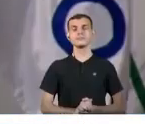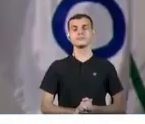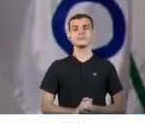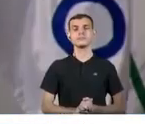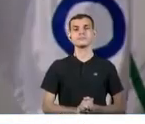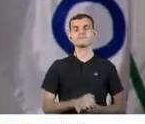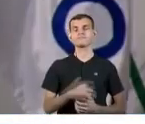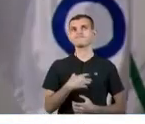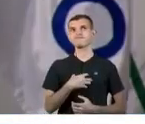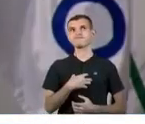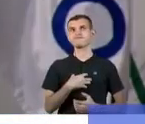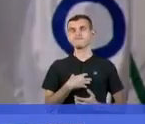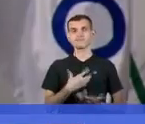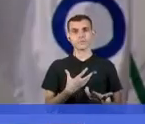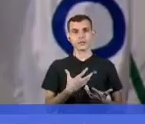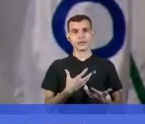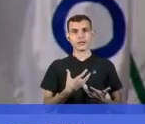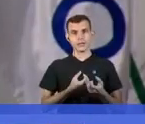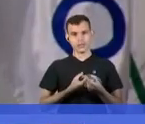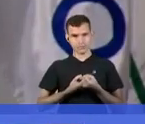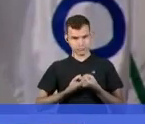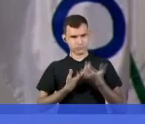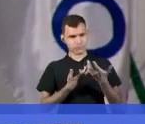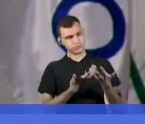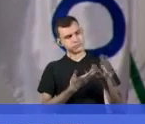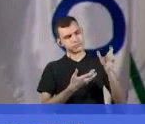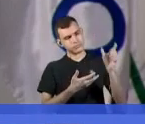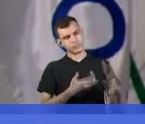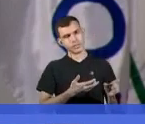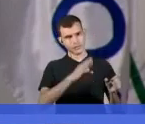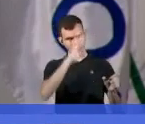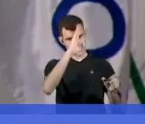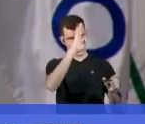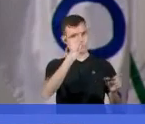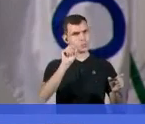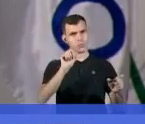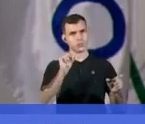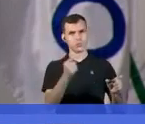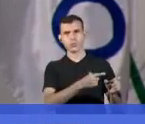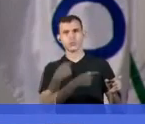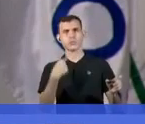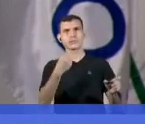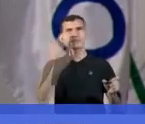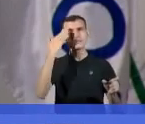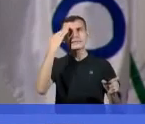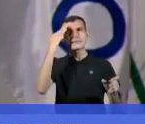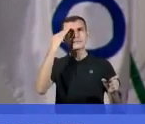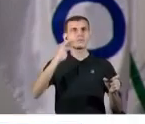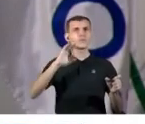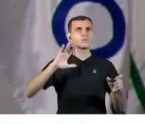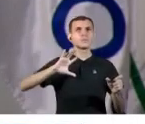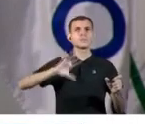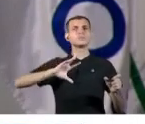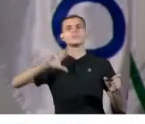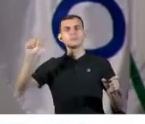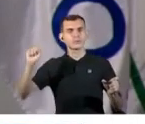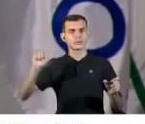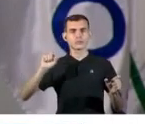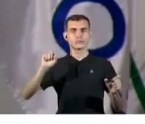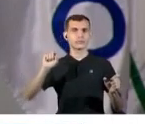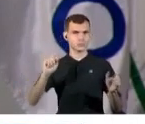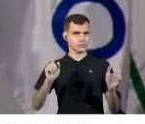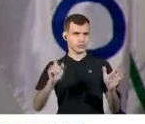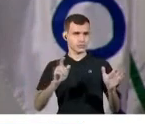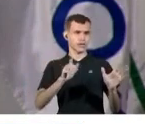Yo comparto con el presidente Bolsonaro que no pudimos llegar a entendimientos totales porque quizá había una parte